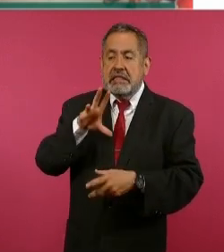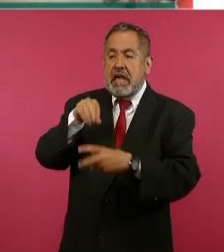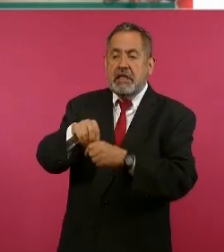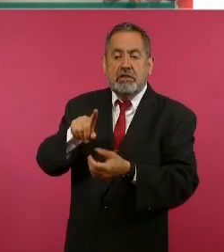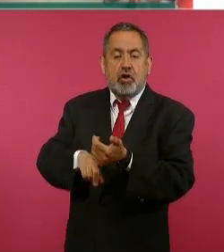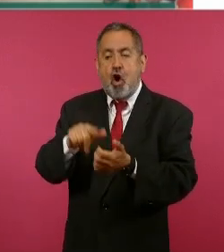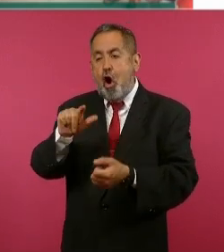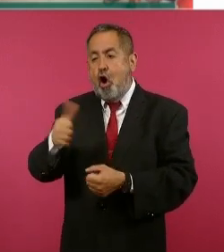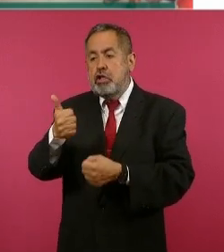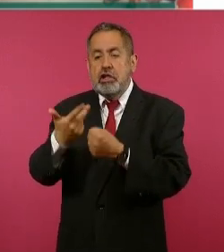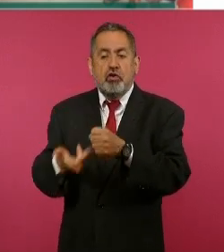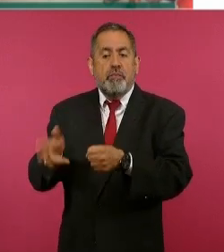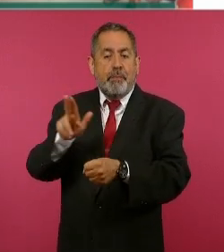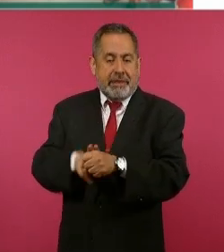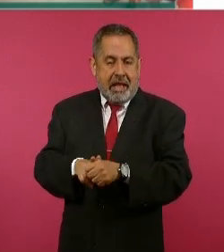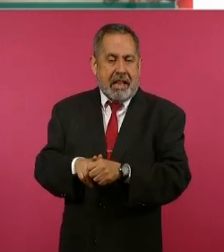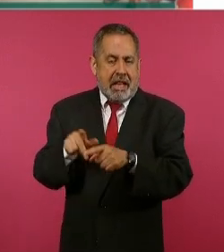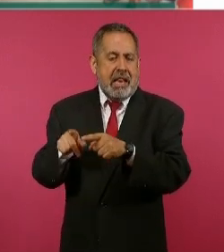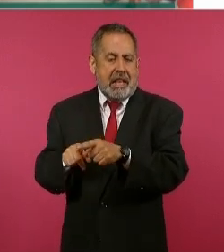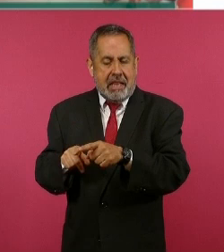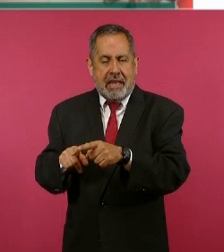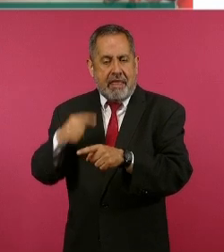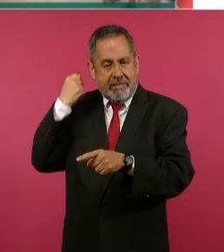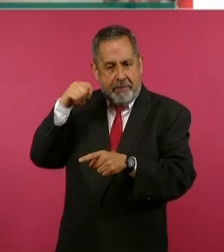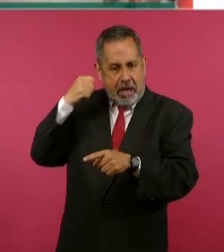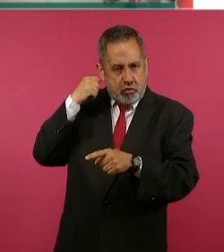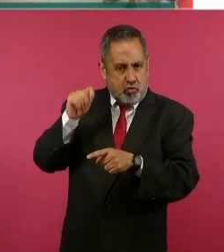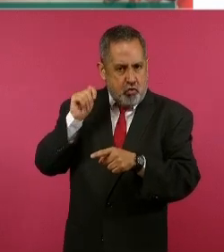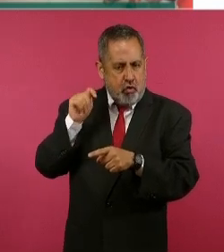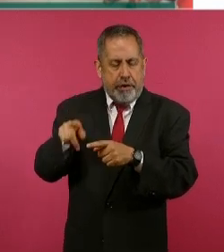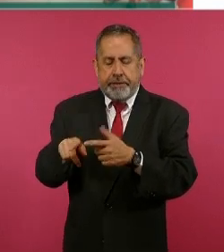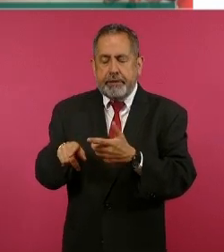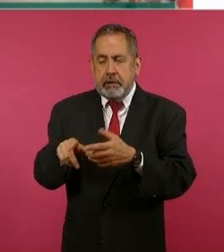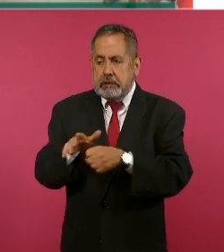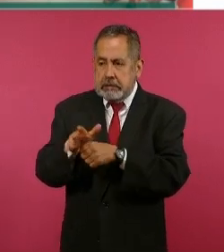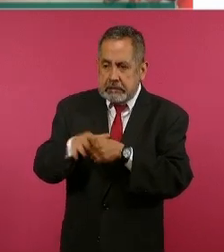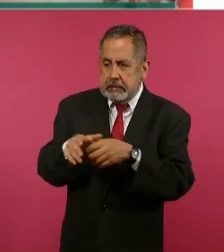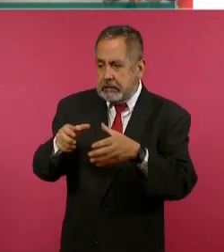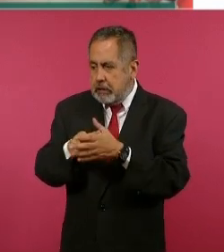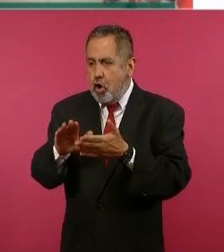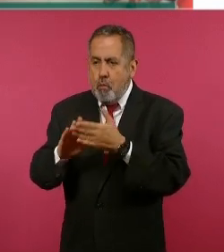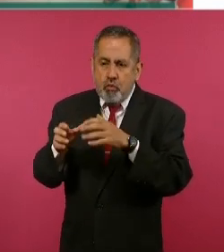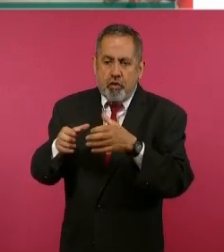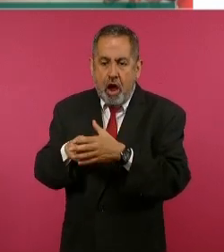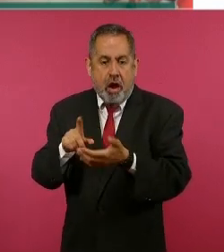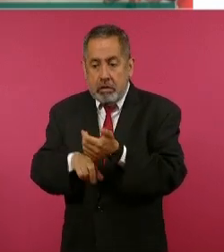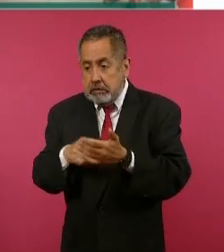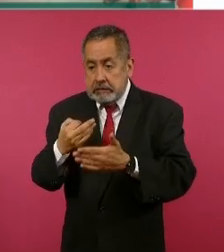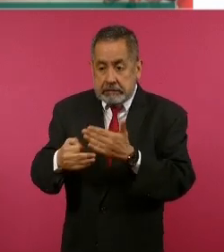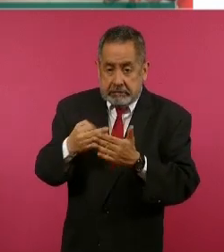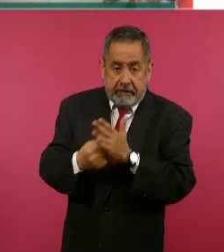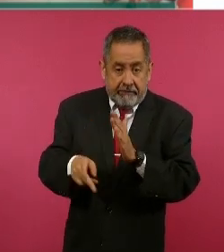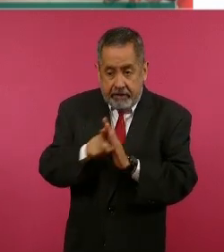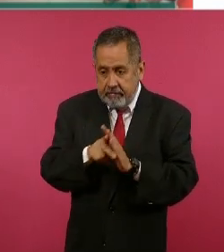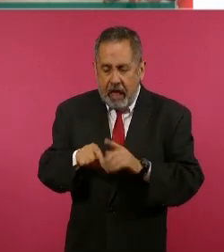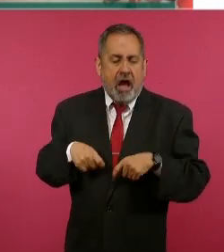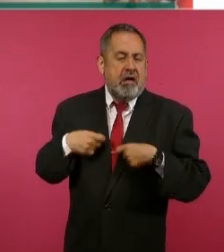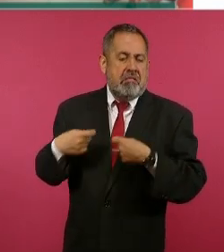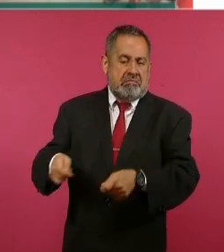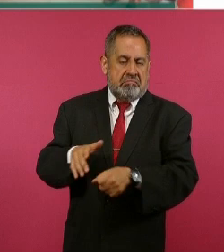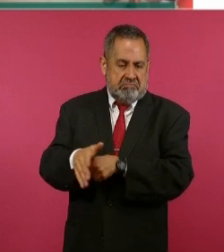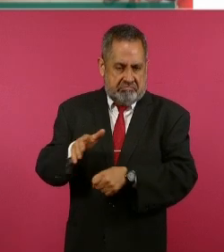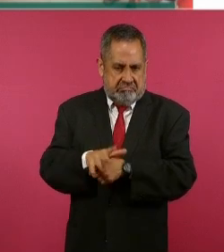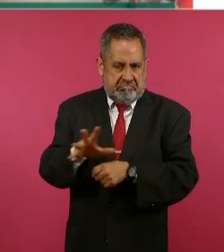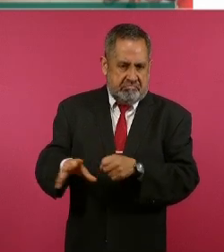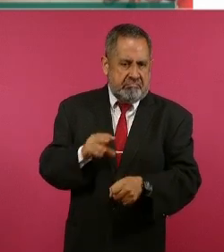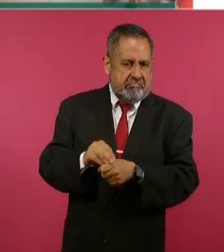11 hospitales de Tabasco, básicos y comunitarios que tenían plazas vacantes y que se cubrieron con